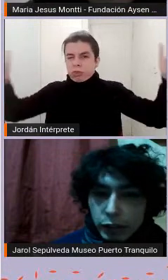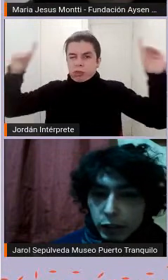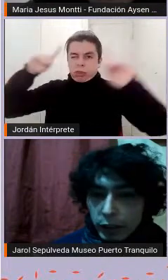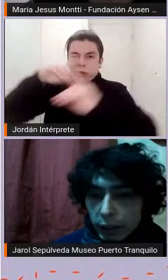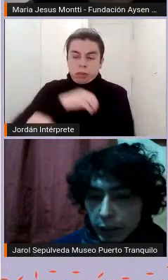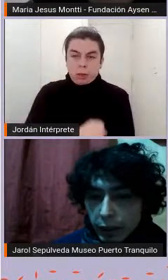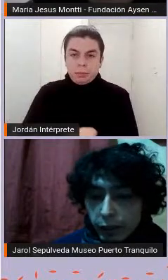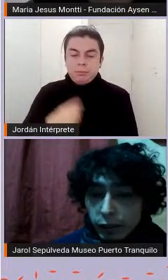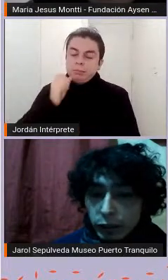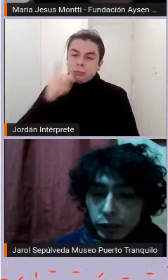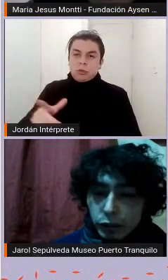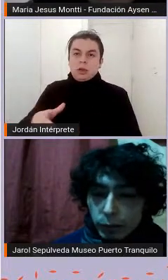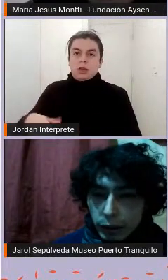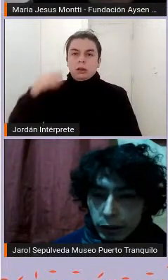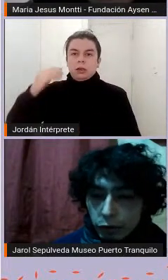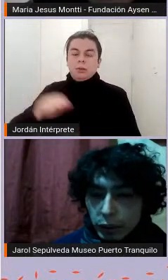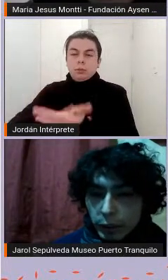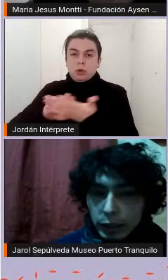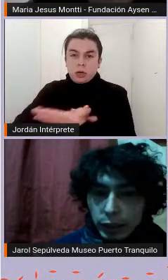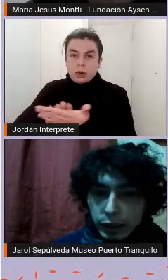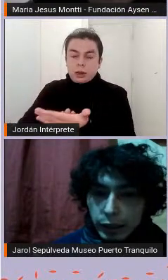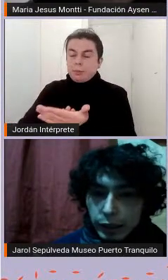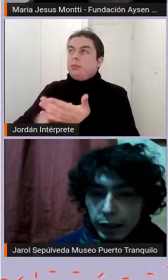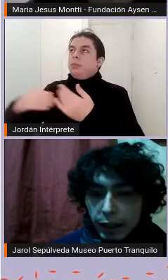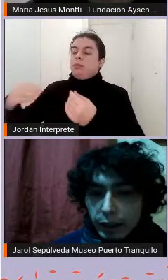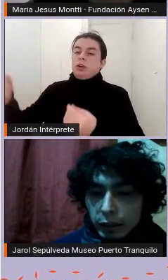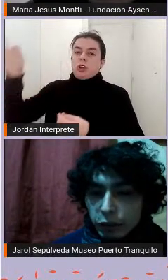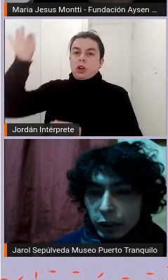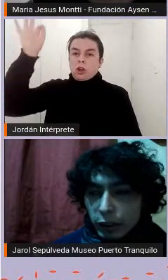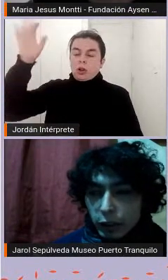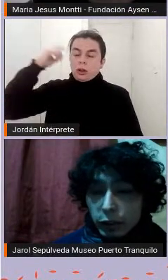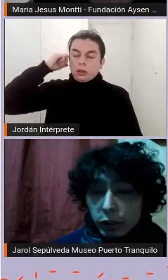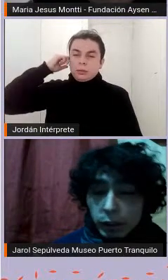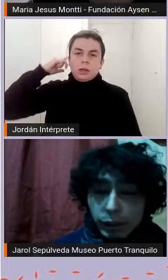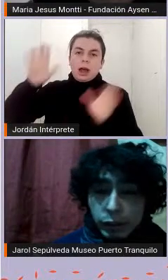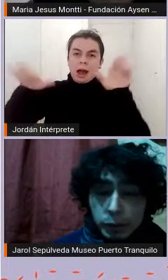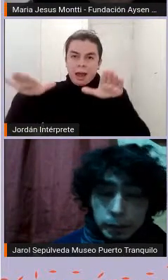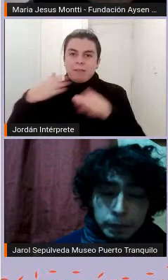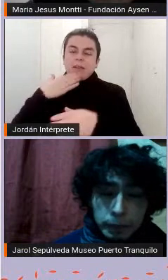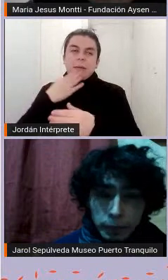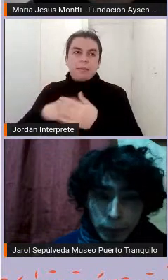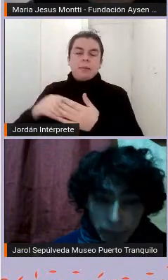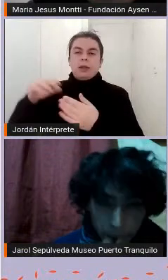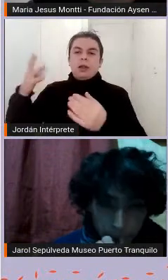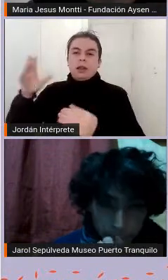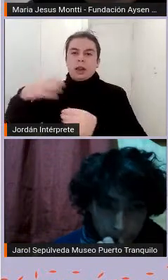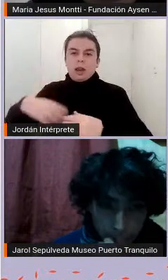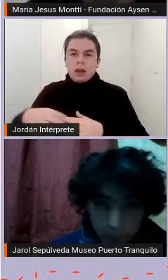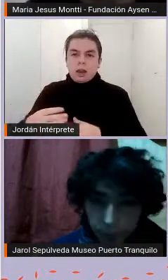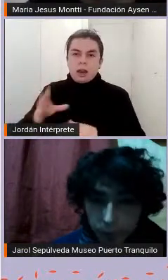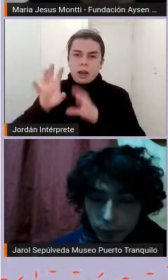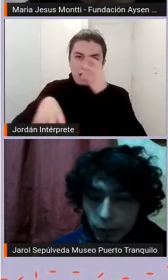mamíferos o aves, sino que también en insectos, que son parte fundamental de la cadena trófica y de un ecosistema sano.